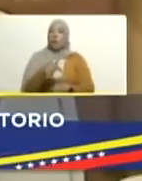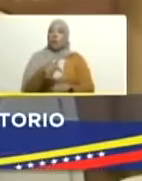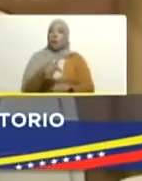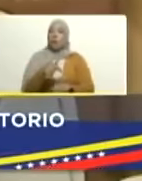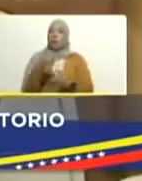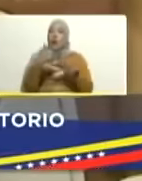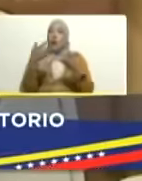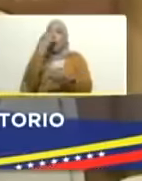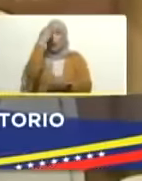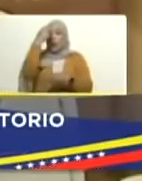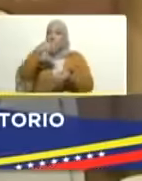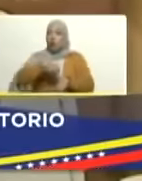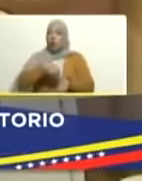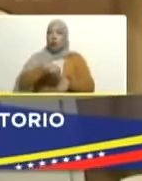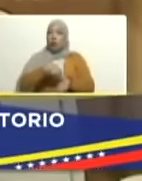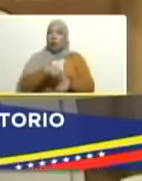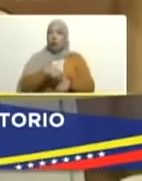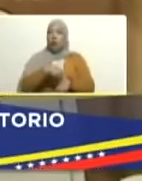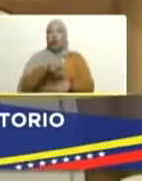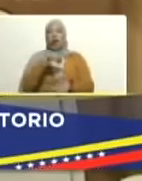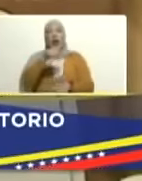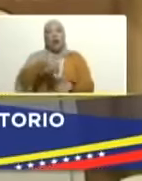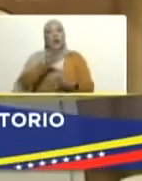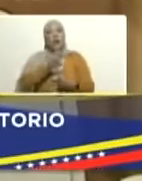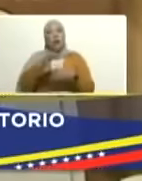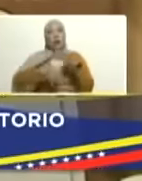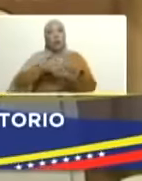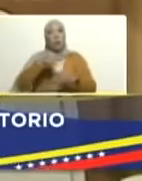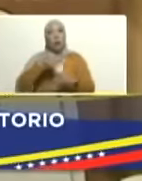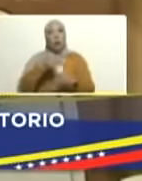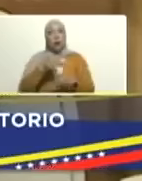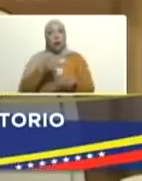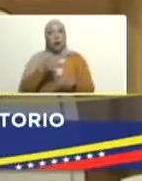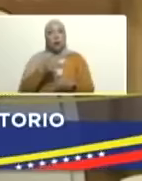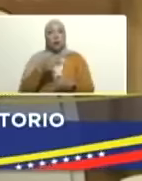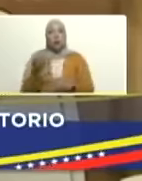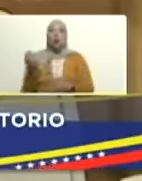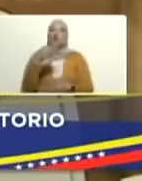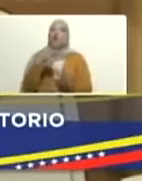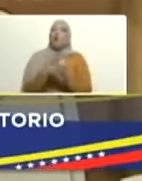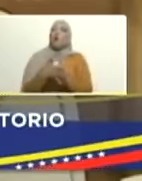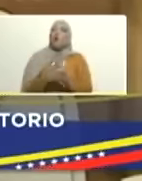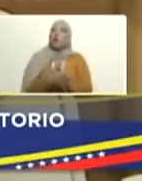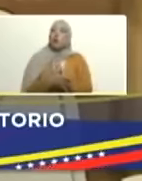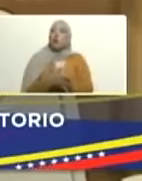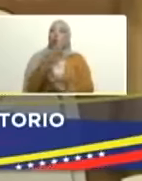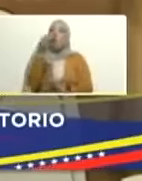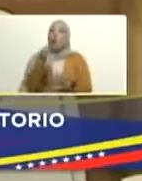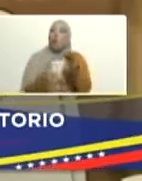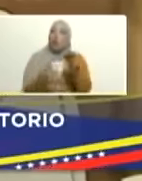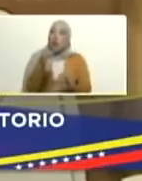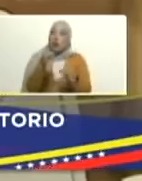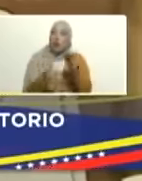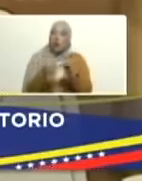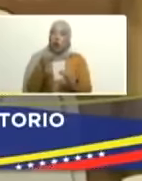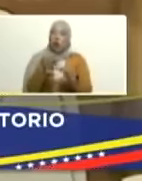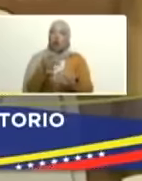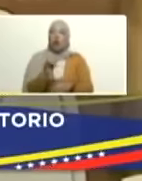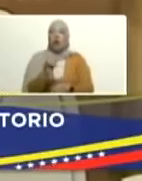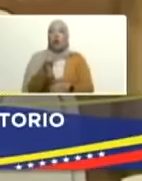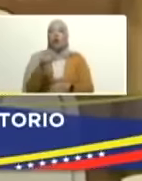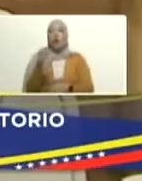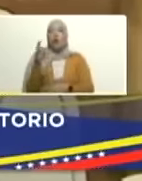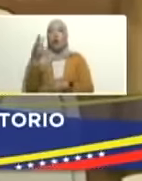en este acuerdo, lo que se señala allí es el marco jurídico establecido en la